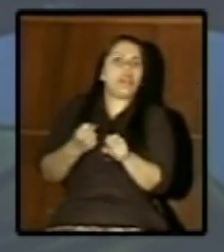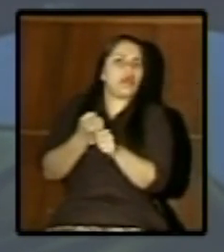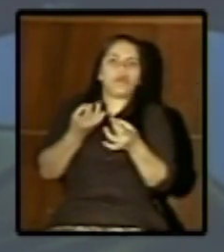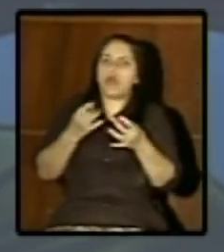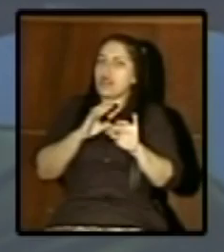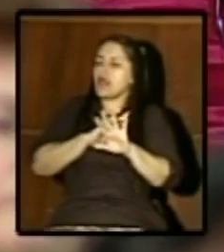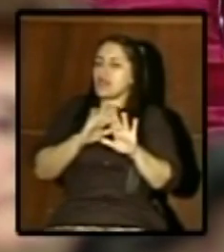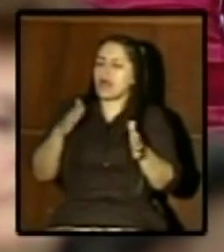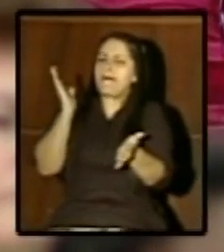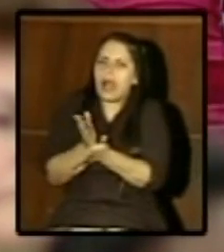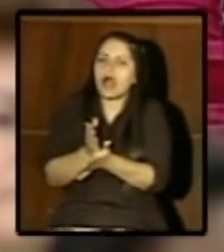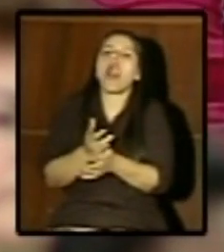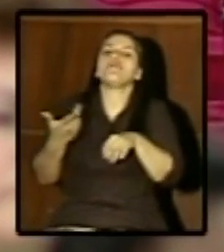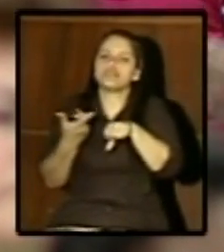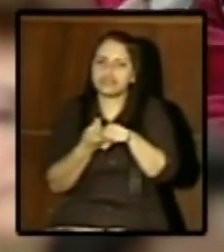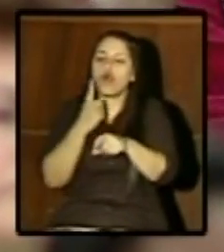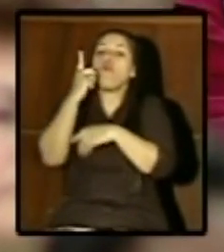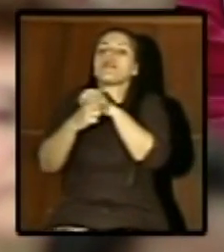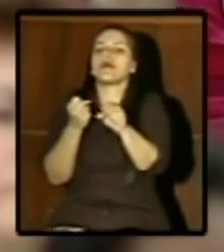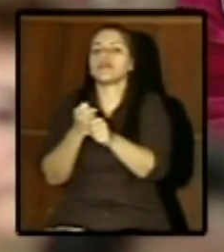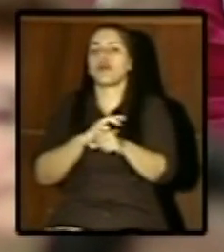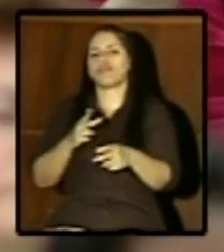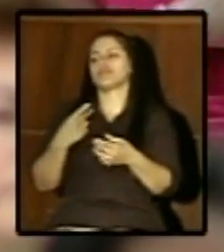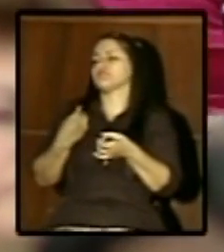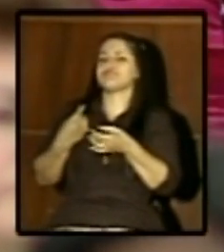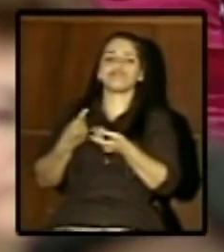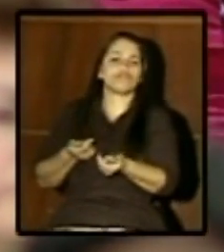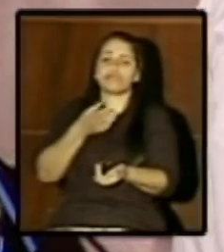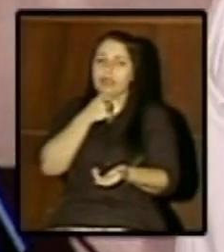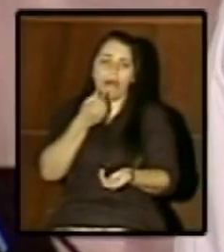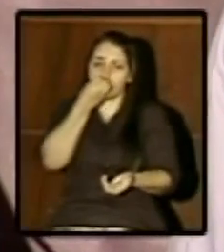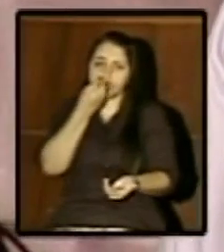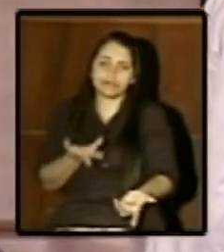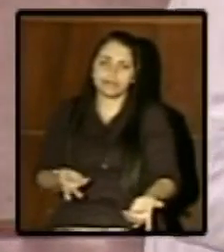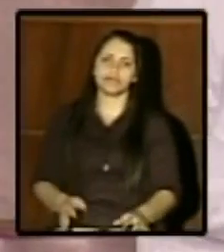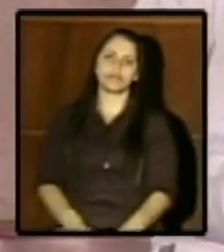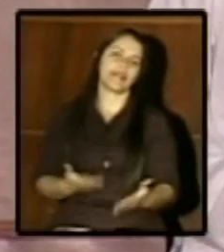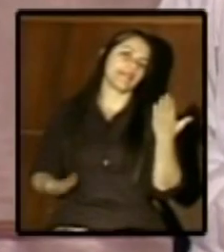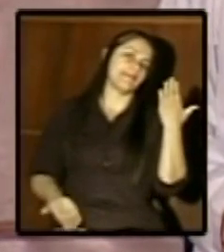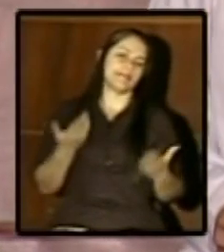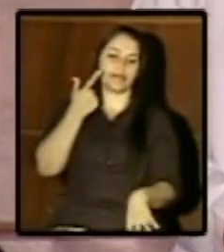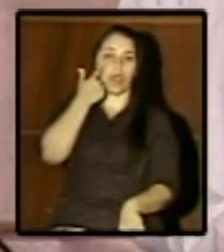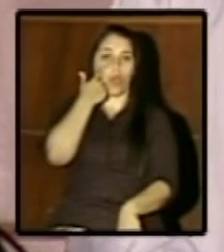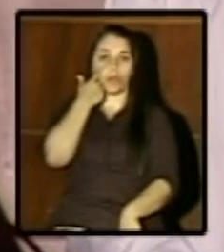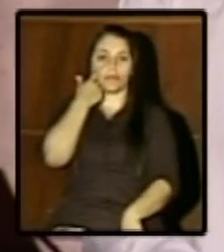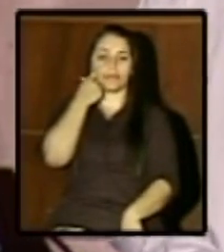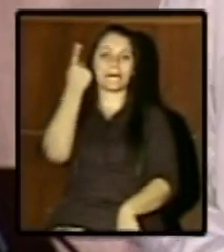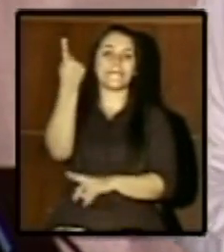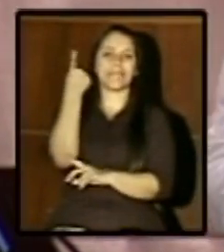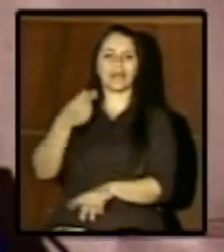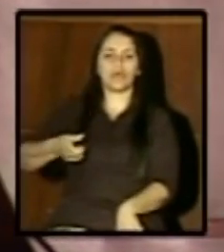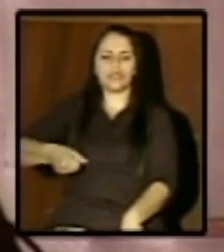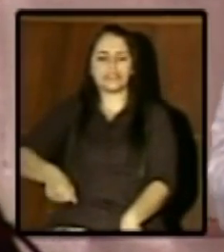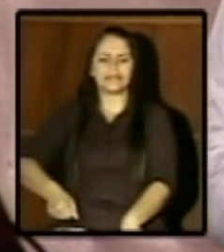una respuesta excelente, pacientes que pasan 1 año o más sin dolor después de una infiltración, hay otros pacientes que no tienen una respuesta tan